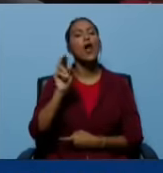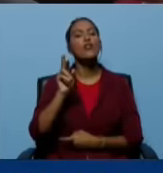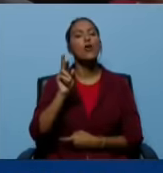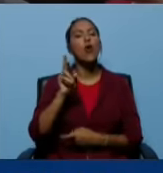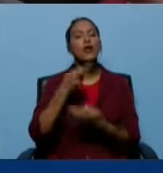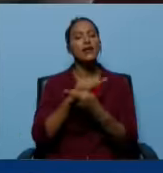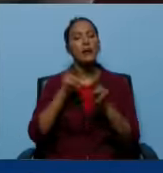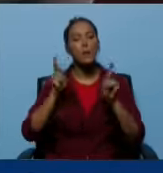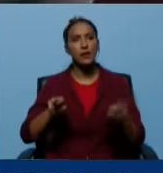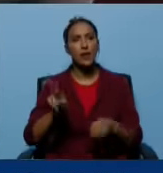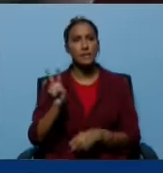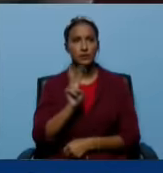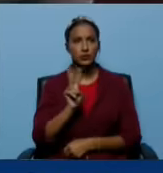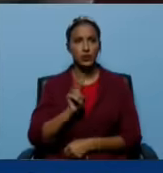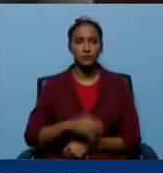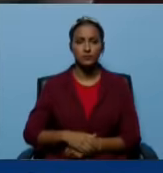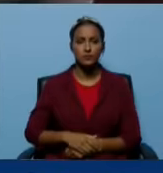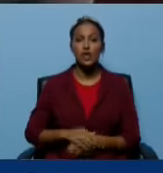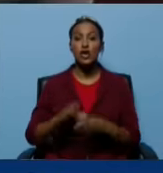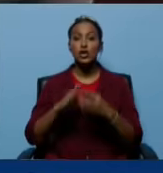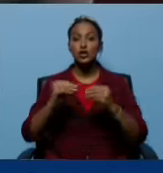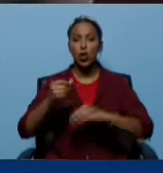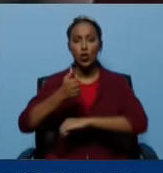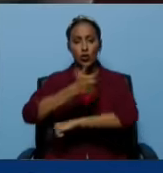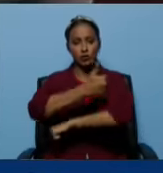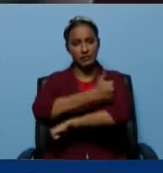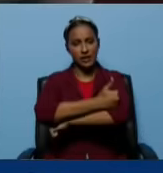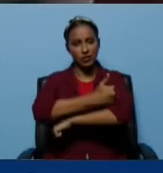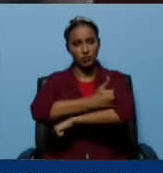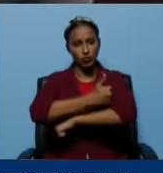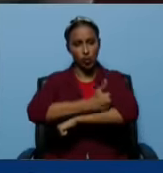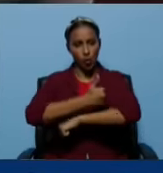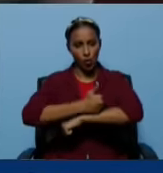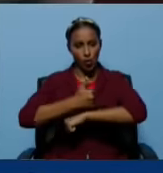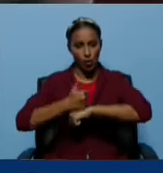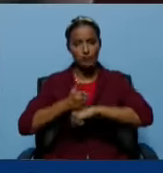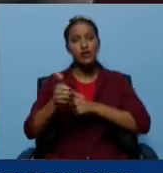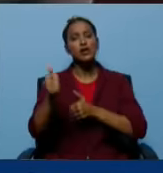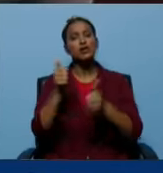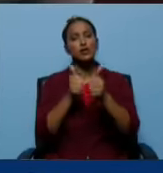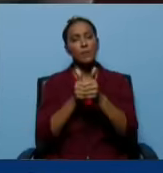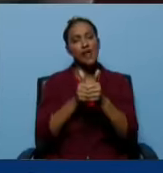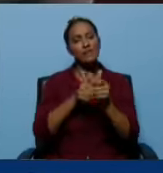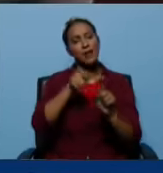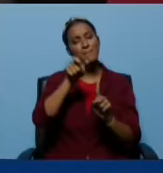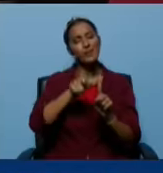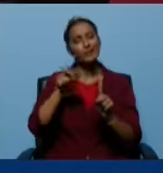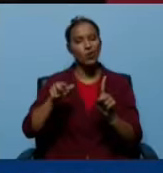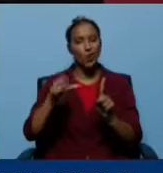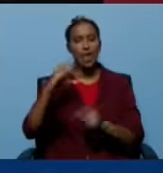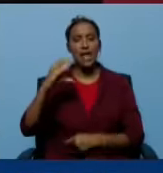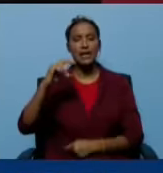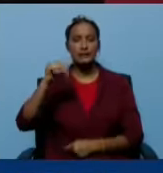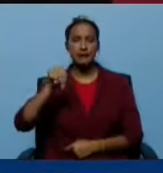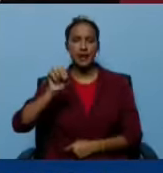Ciudadanos, rectores y rectoras principales y suplentes del Consejo Nacional